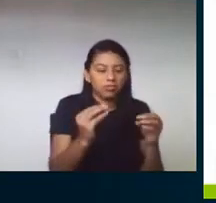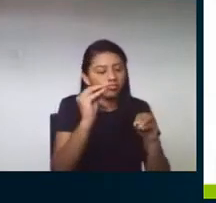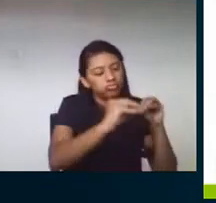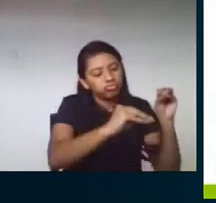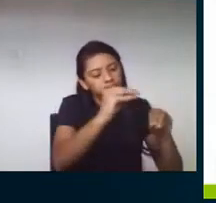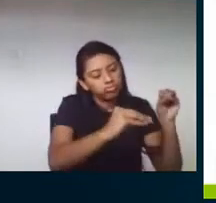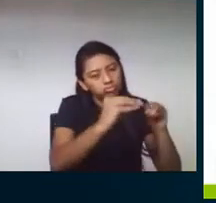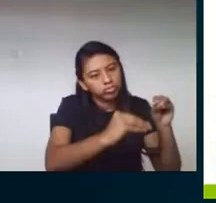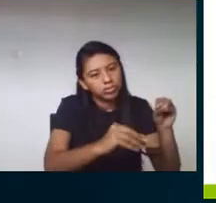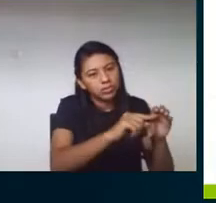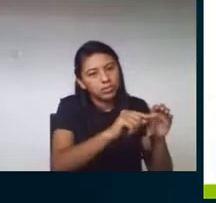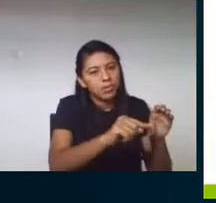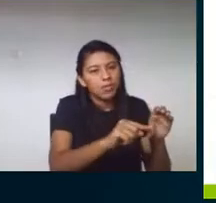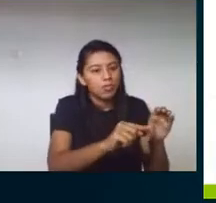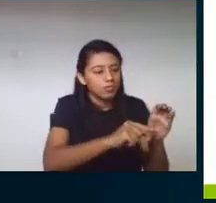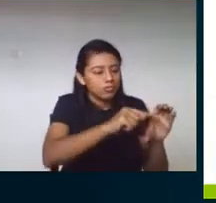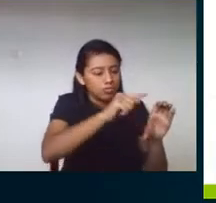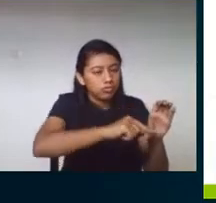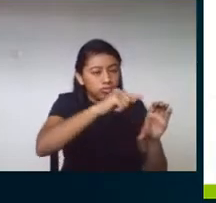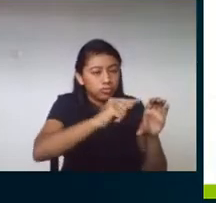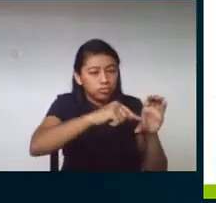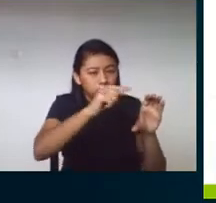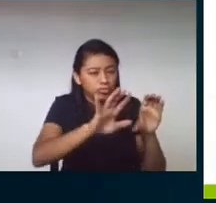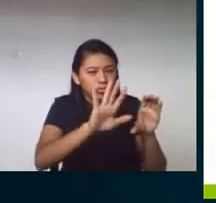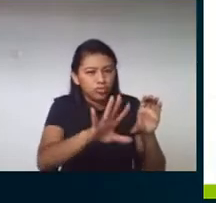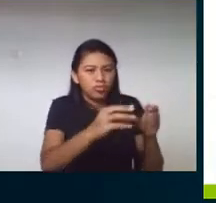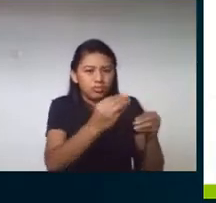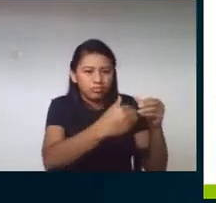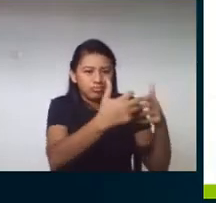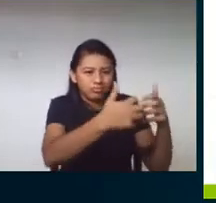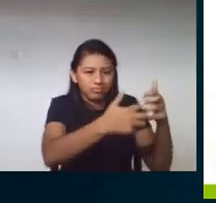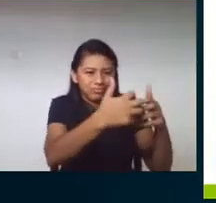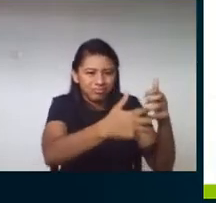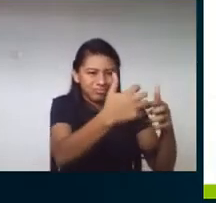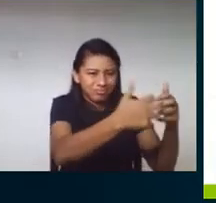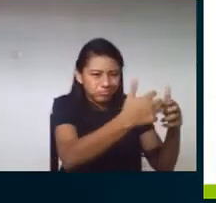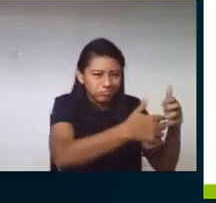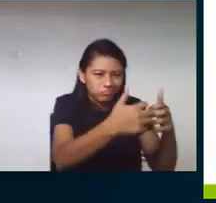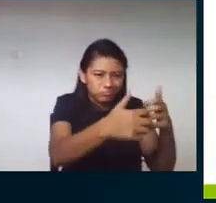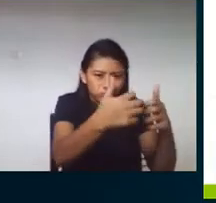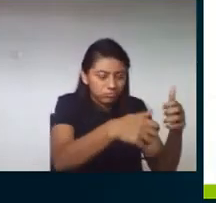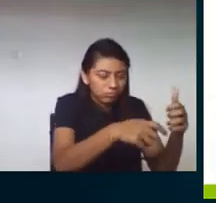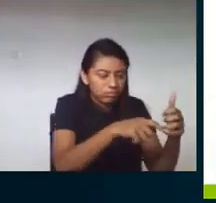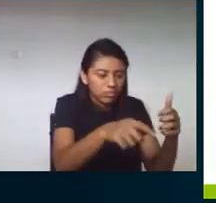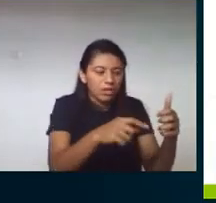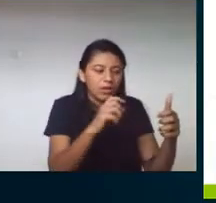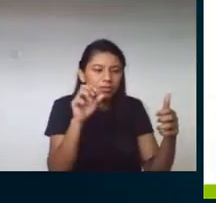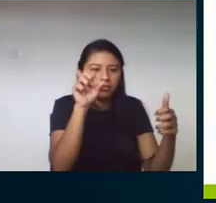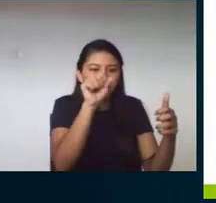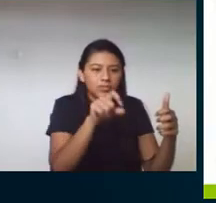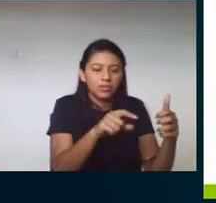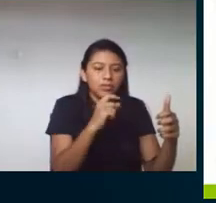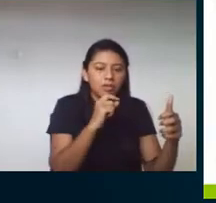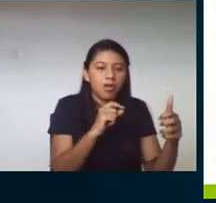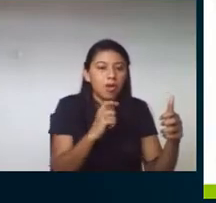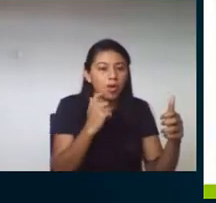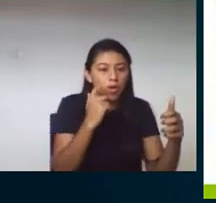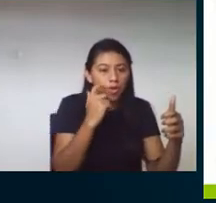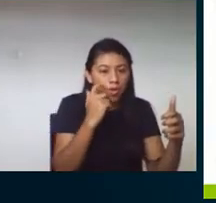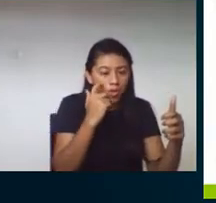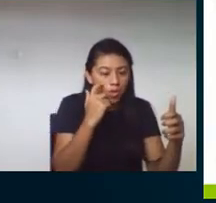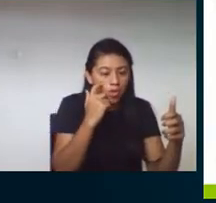variaciones en esa data que están midiendo que puedan indicar que hay una afectación en el proceso. El Digital Twin tiene que ser capaz de decir,